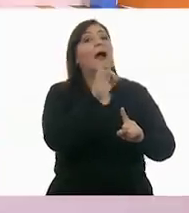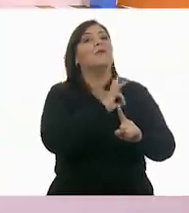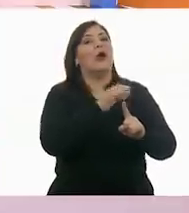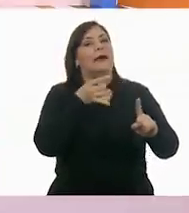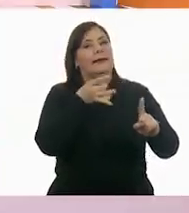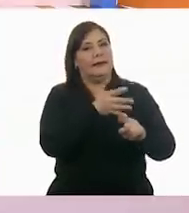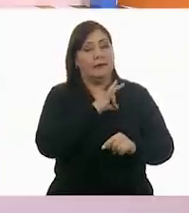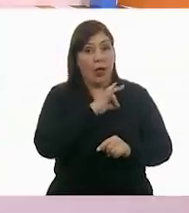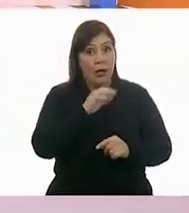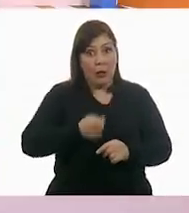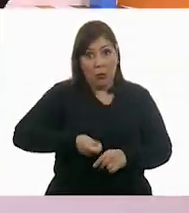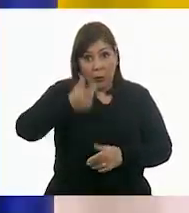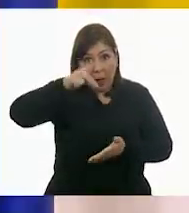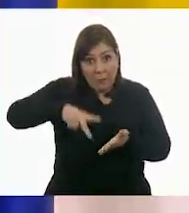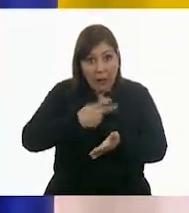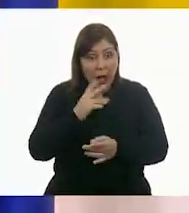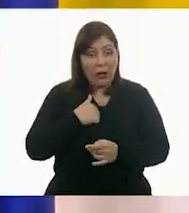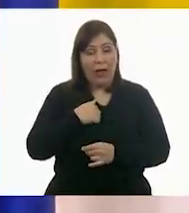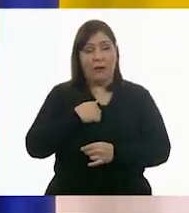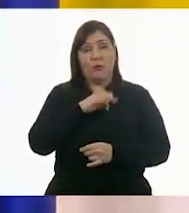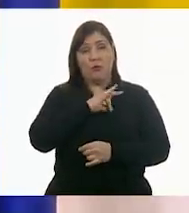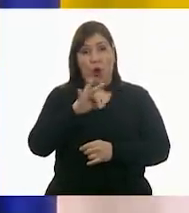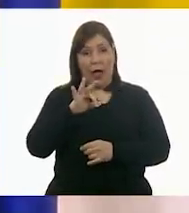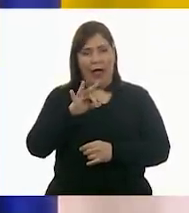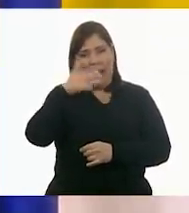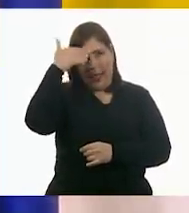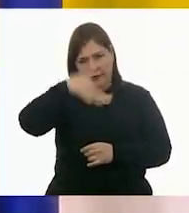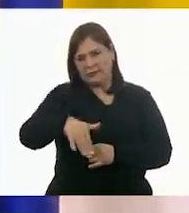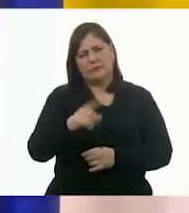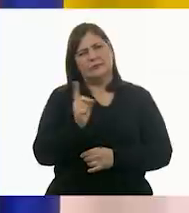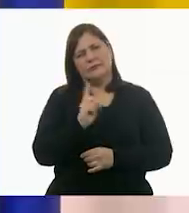le sale a la primera. Muy bien.